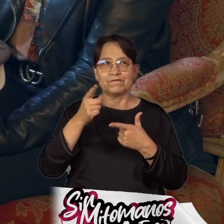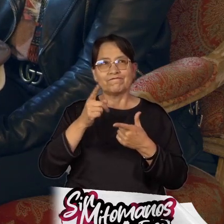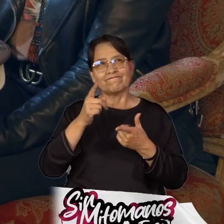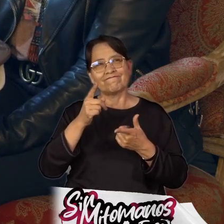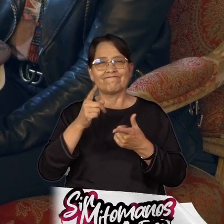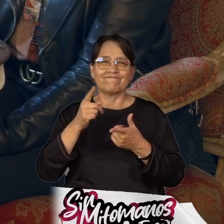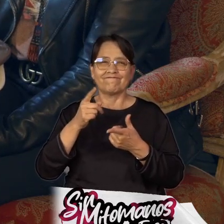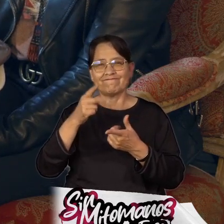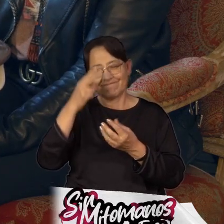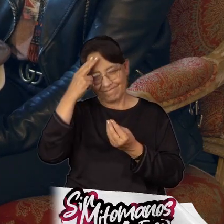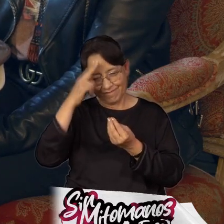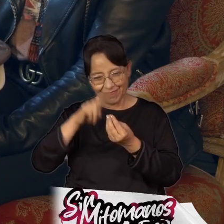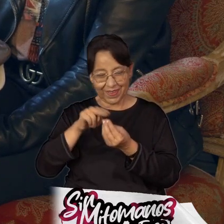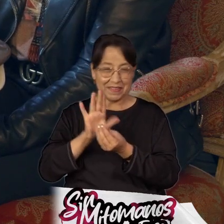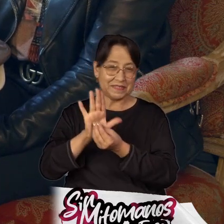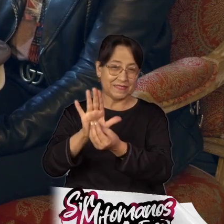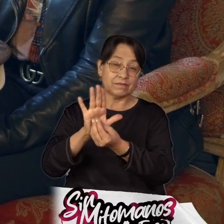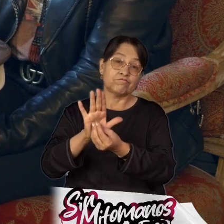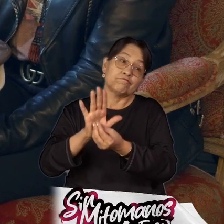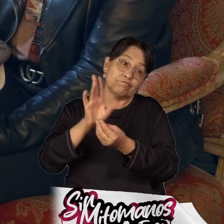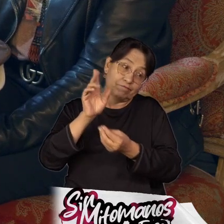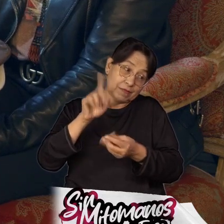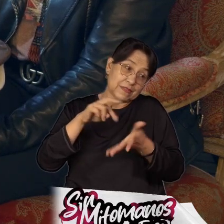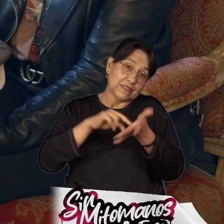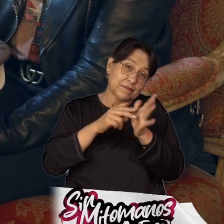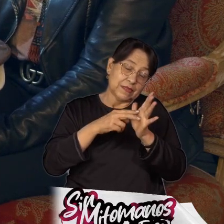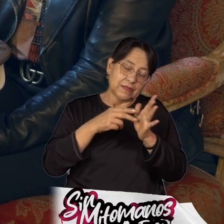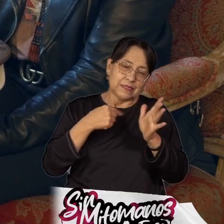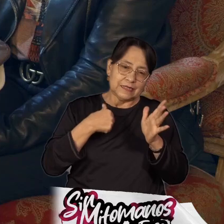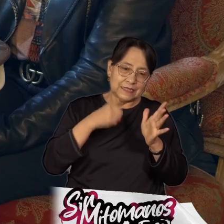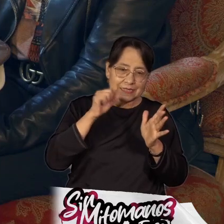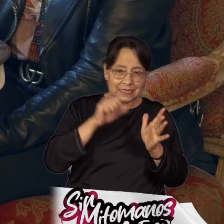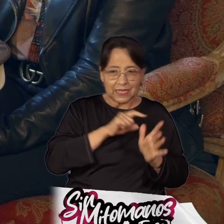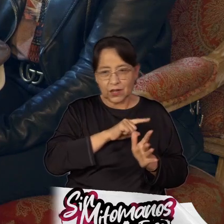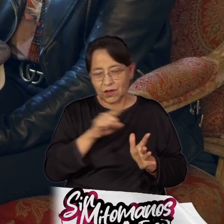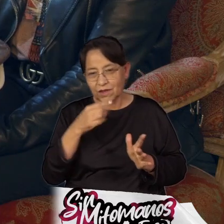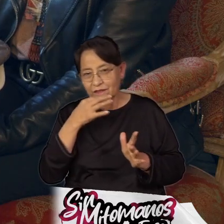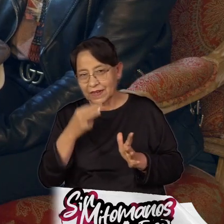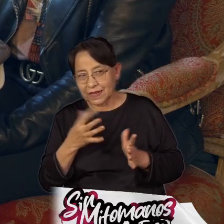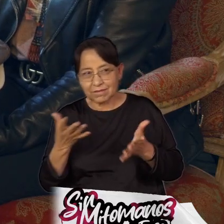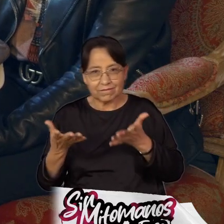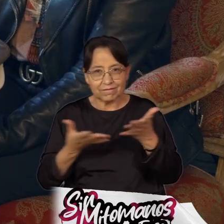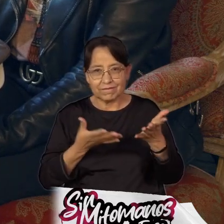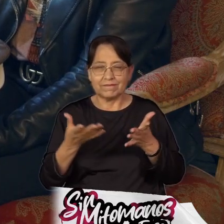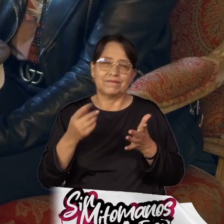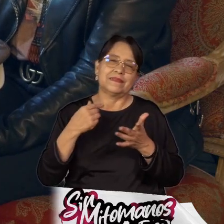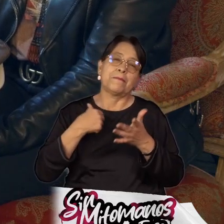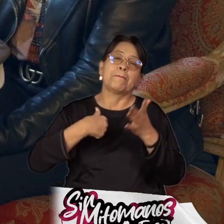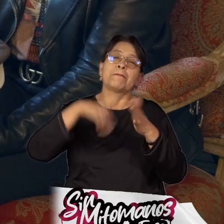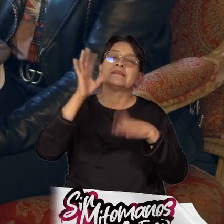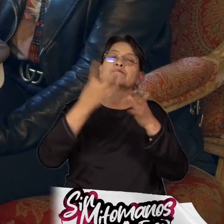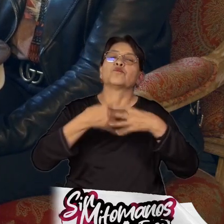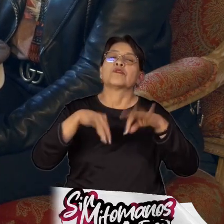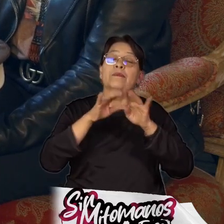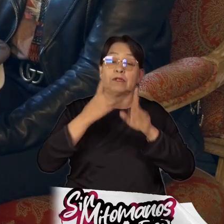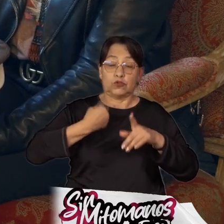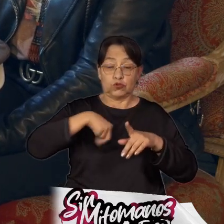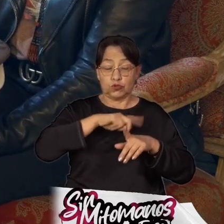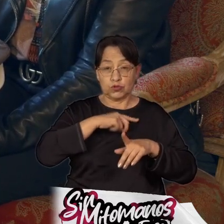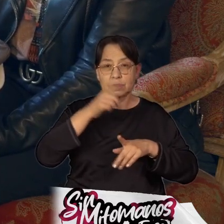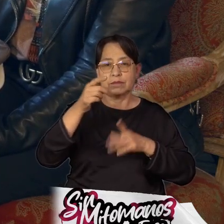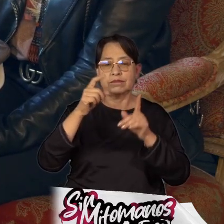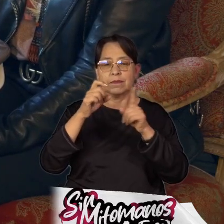un mitómano es aquel que hace de una mentira una verdad. ¿Y cuál verdad es la que para nosotros importa? La de la palabra de Dios. Esa que